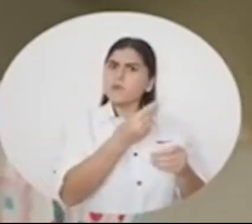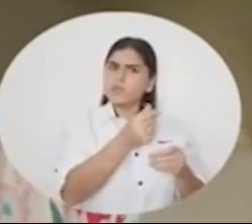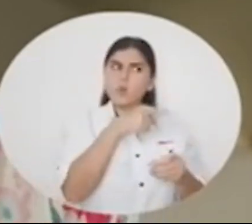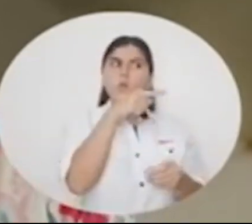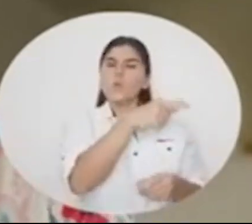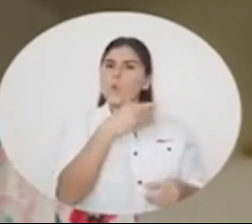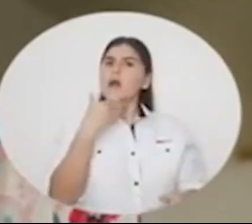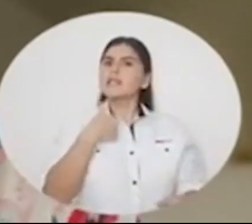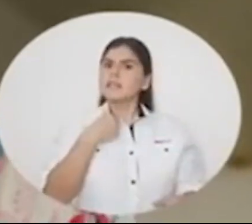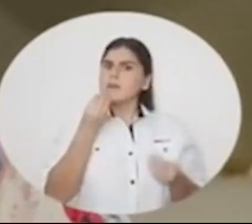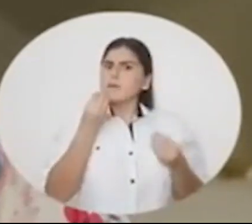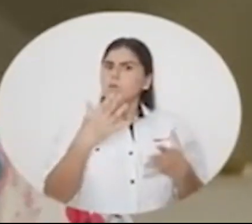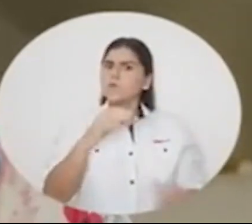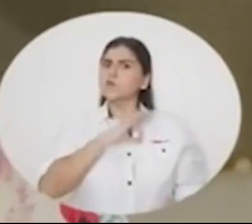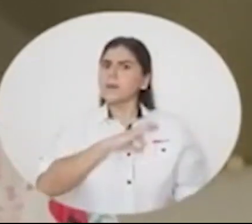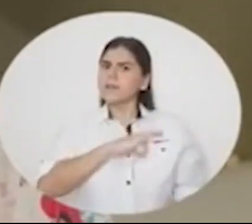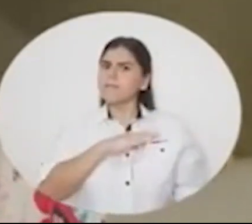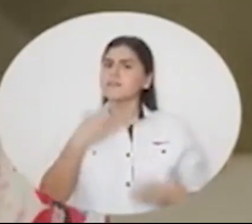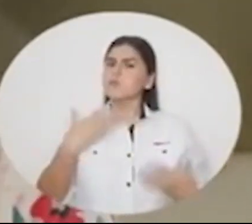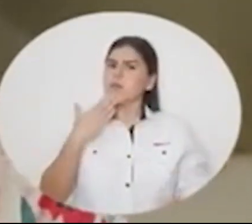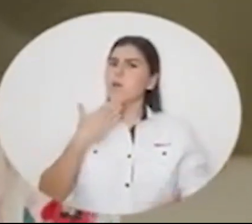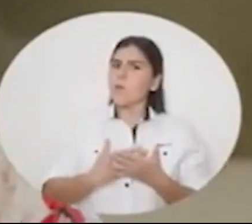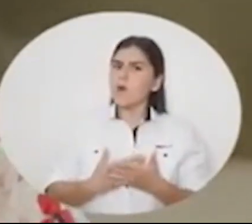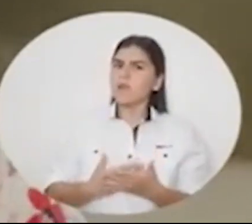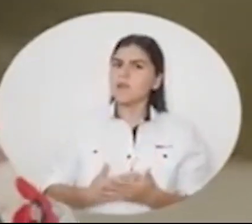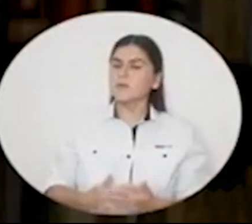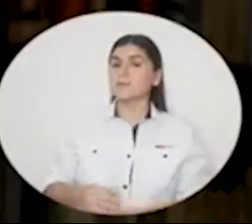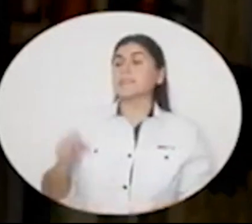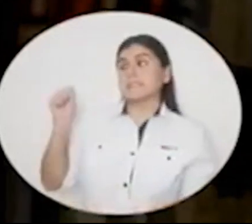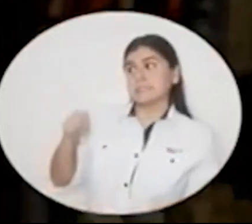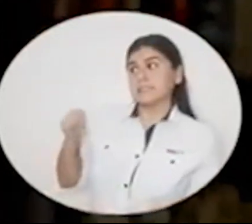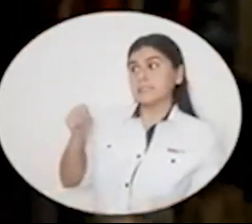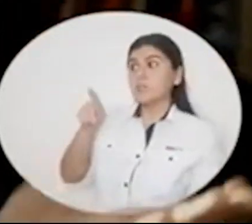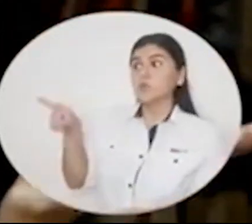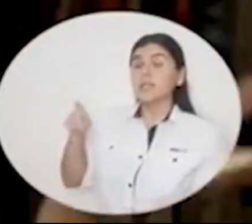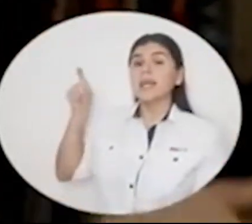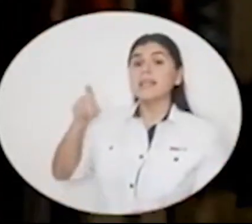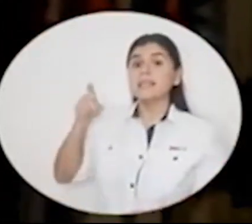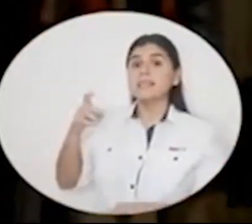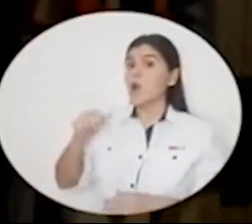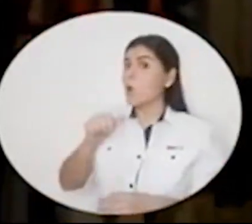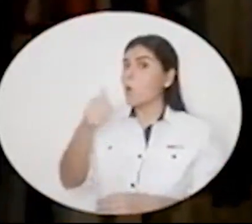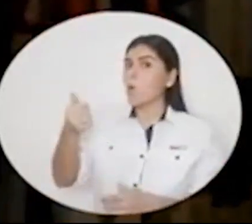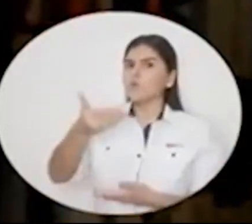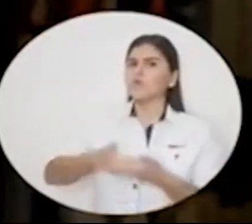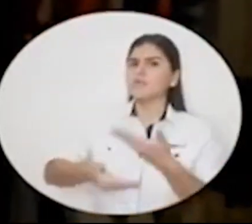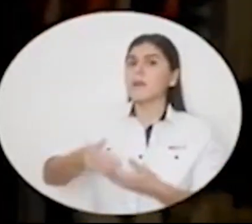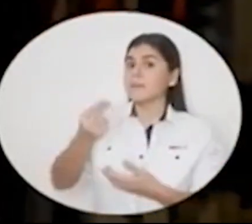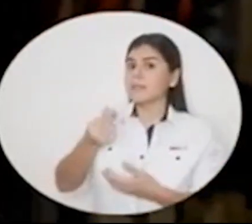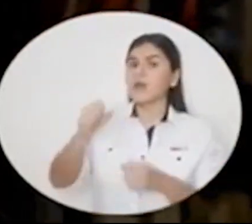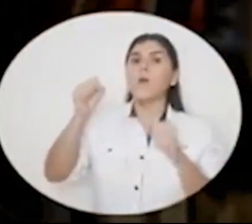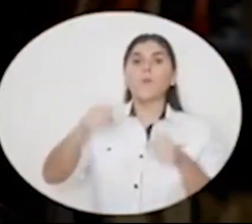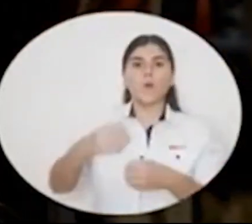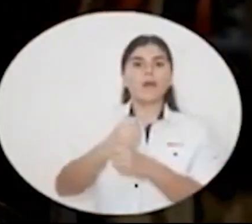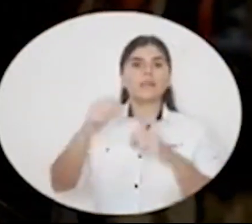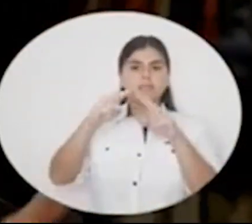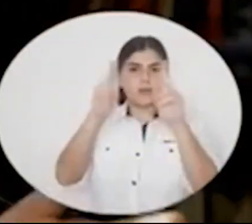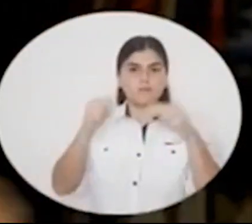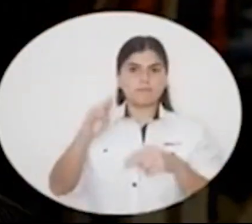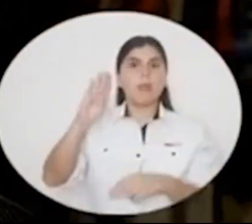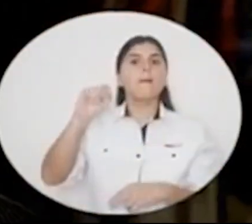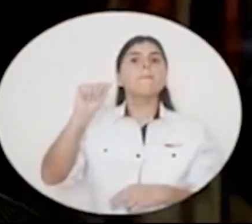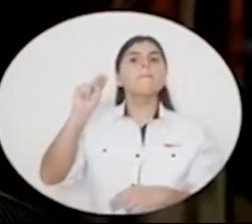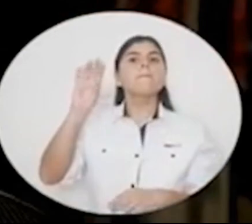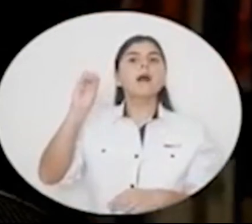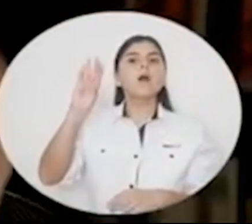en las cuentas. Realmente tiene muchos beneficios. ¡Qué éxito! Claro, y si ustedes necesitan hacer algún otro trámite del dinero,